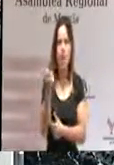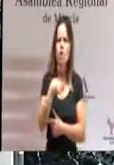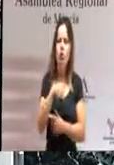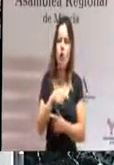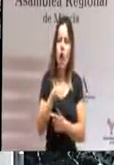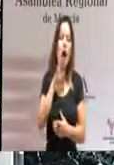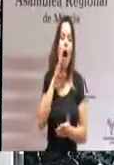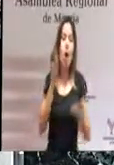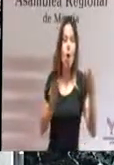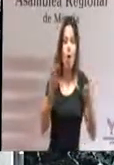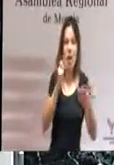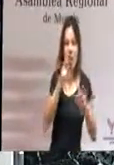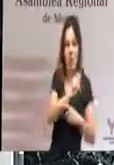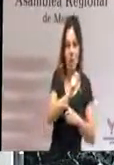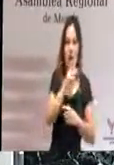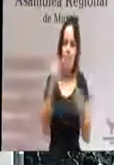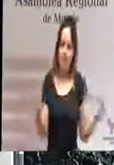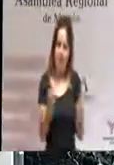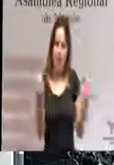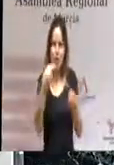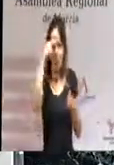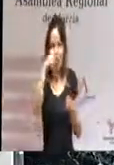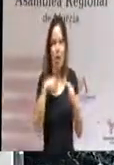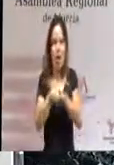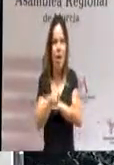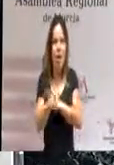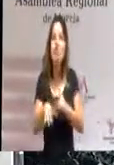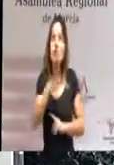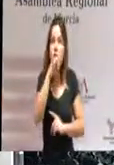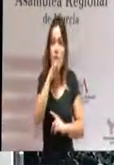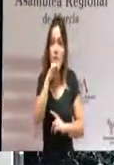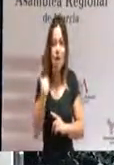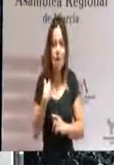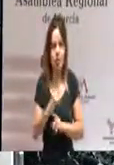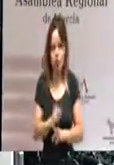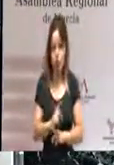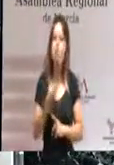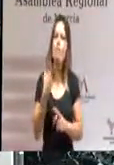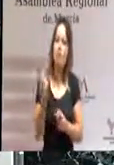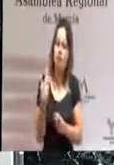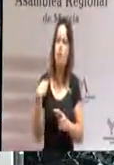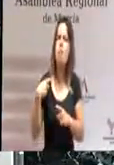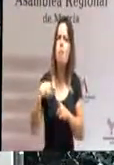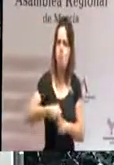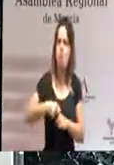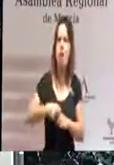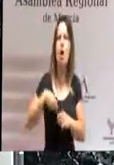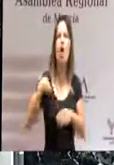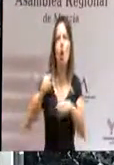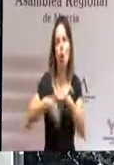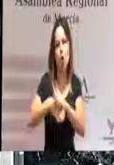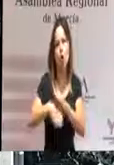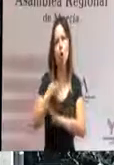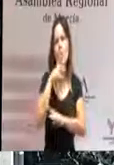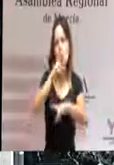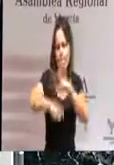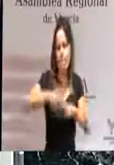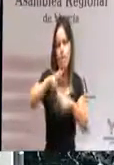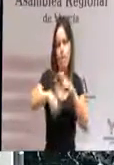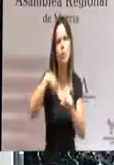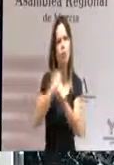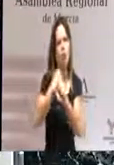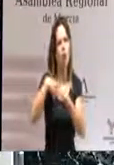hace 12 meses y que sabemos que este progreso no es suficiente, que hay que seguir insistiendo, perseverando en las reformas.